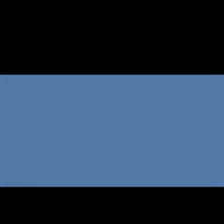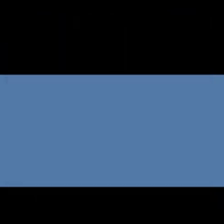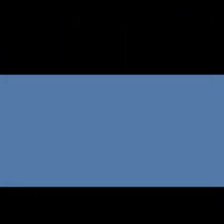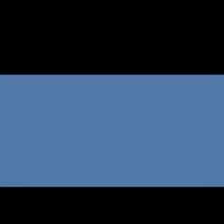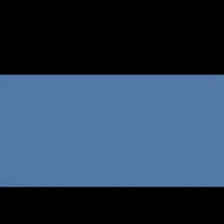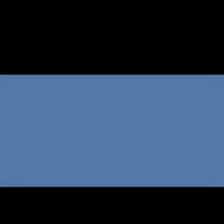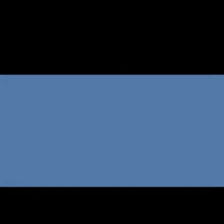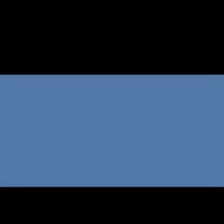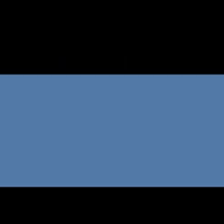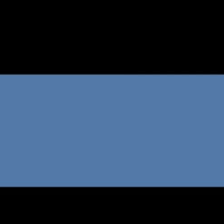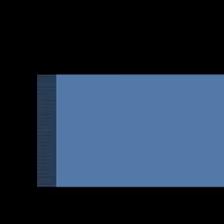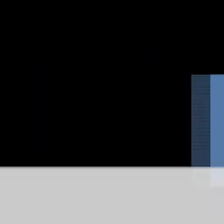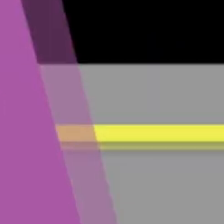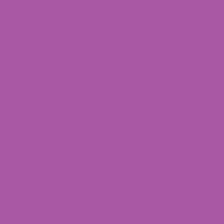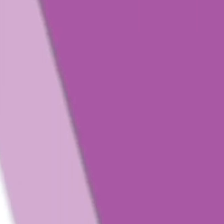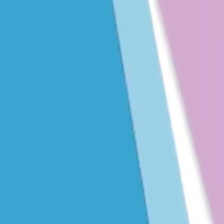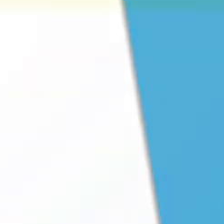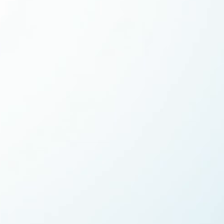hayan disfrutado.